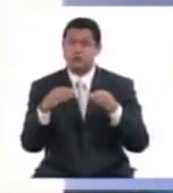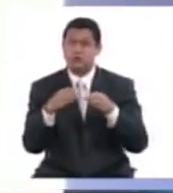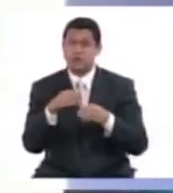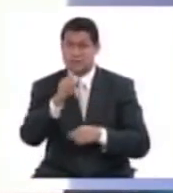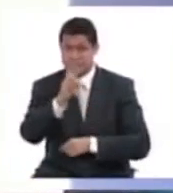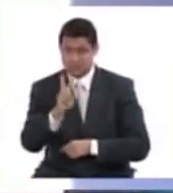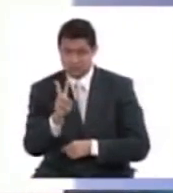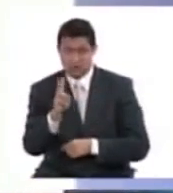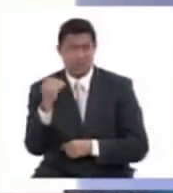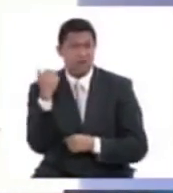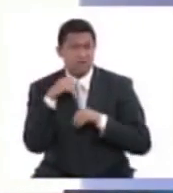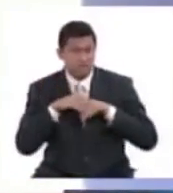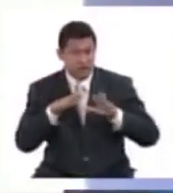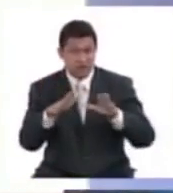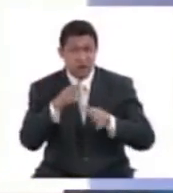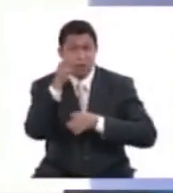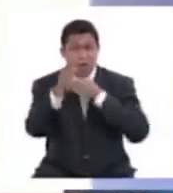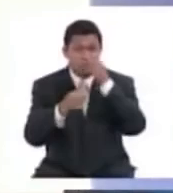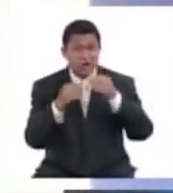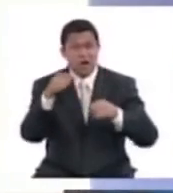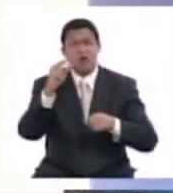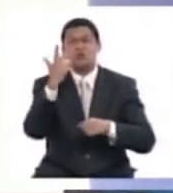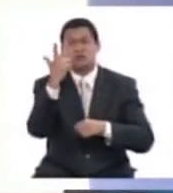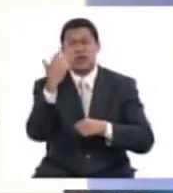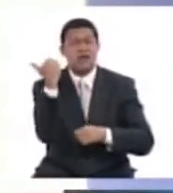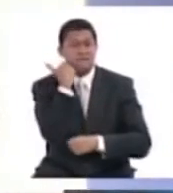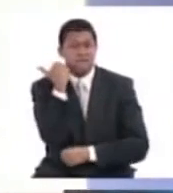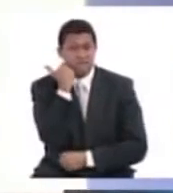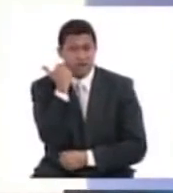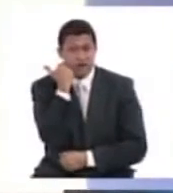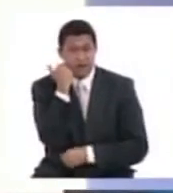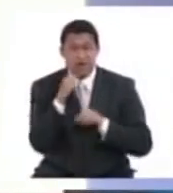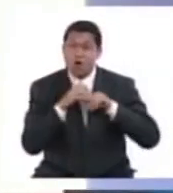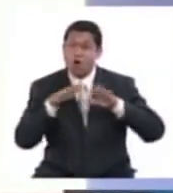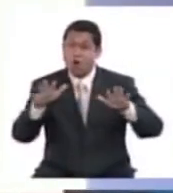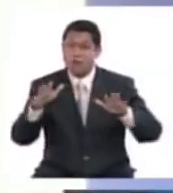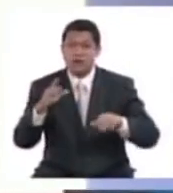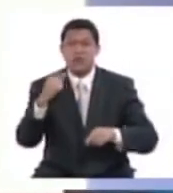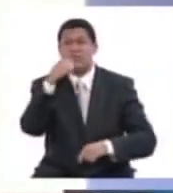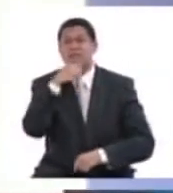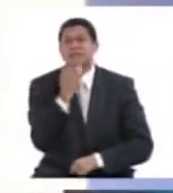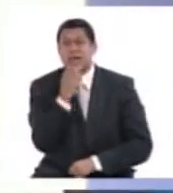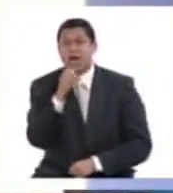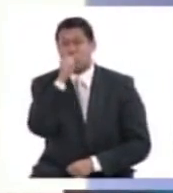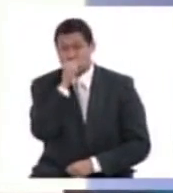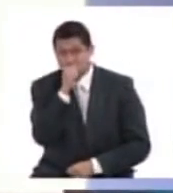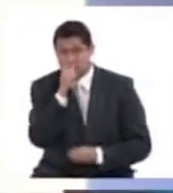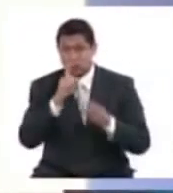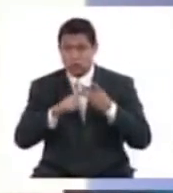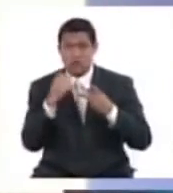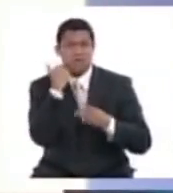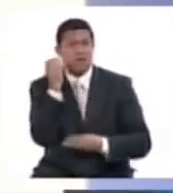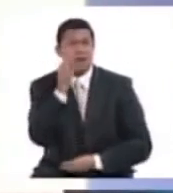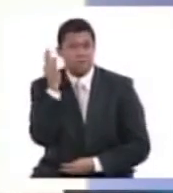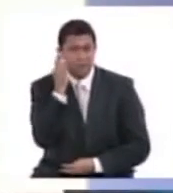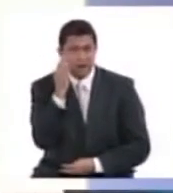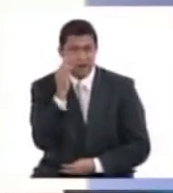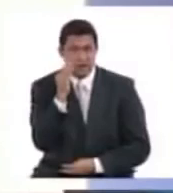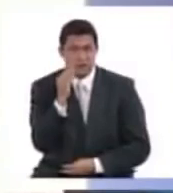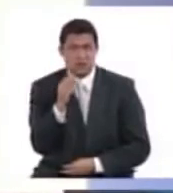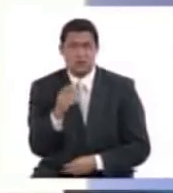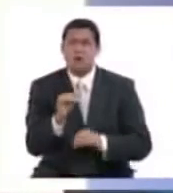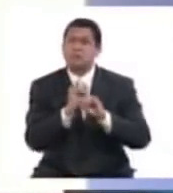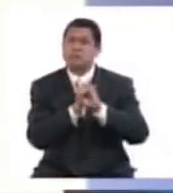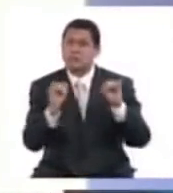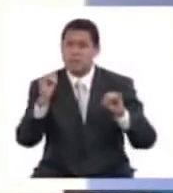de Infectología, por explicarnos el día de hoy tres enfermedades o virus: difteria, tuberculosis y malaria. Nosotros vamos a